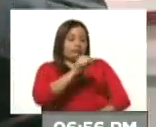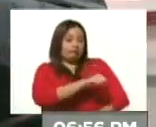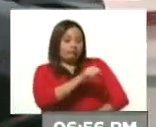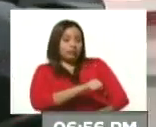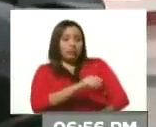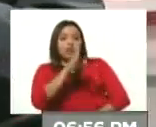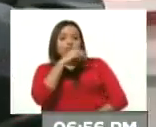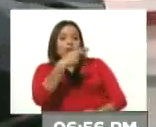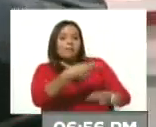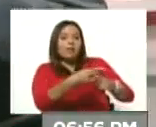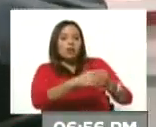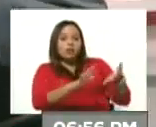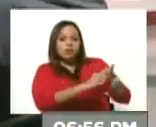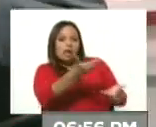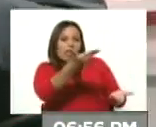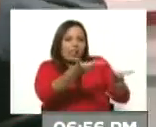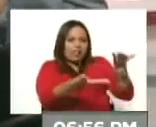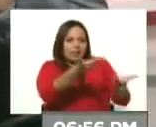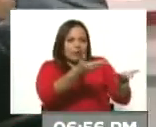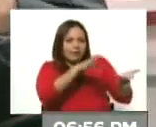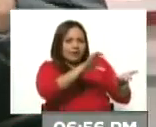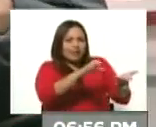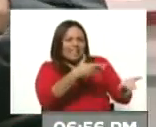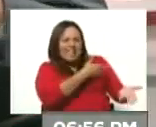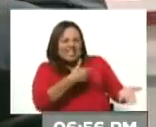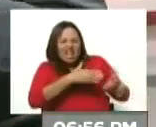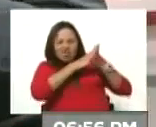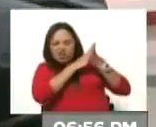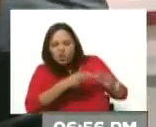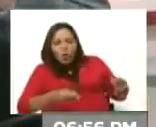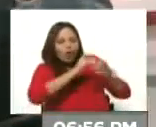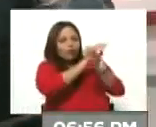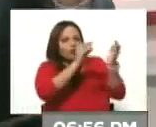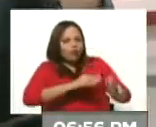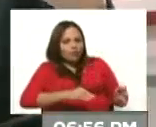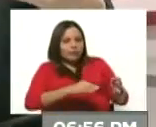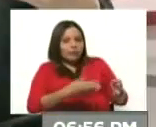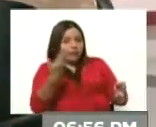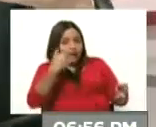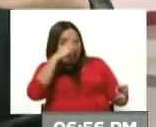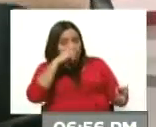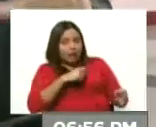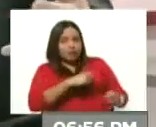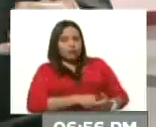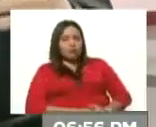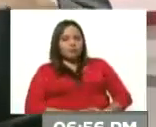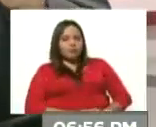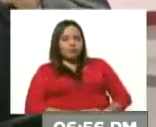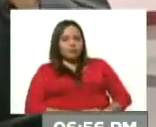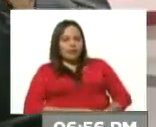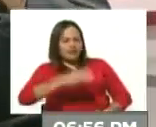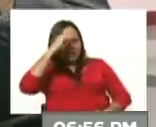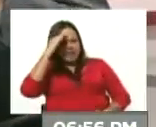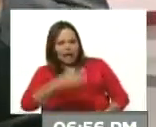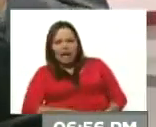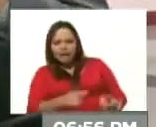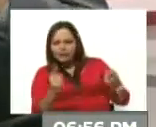estabilidad que se intentó por todos los medios y militares